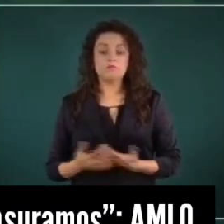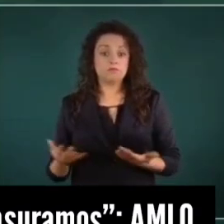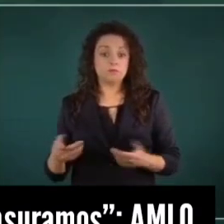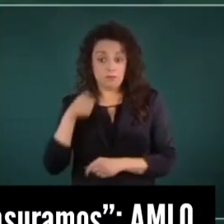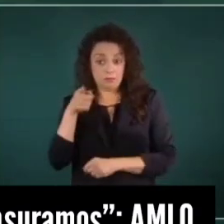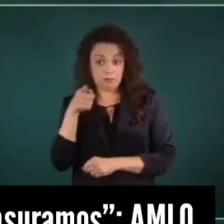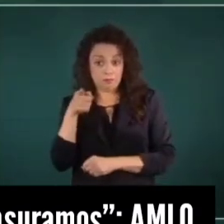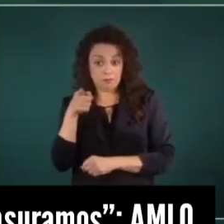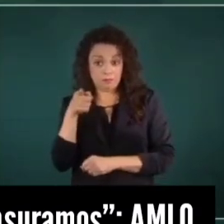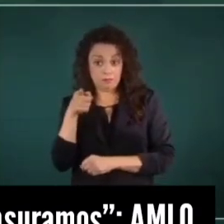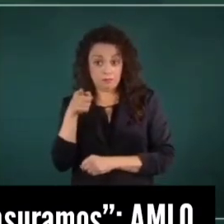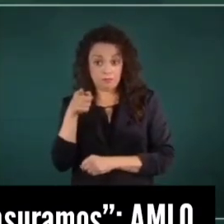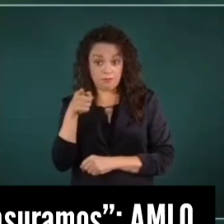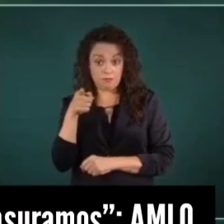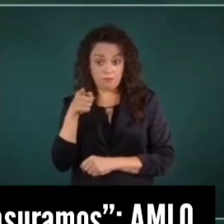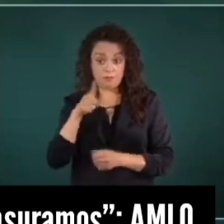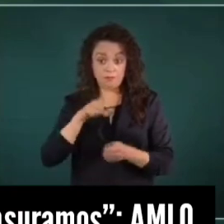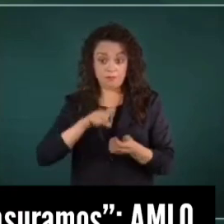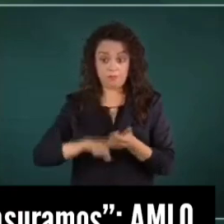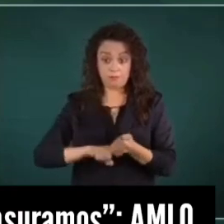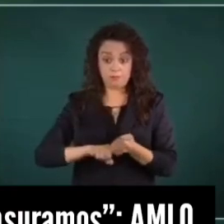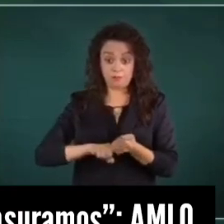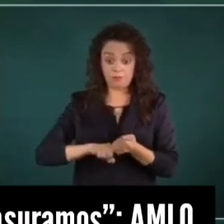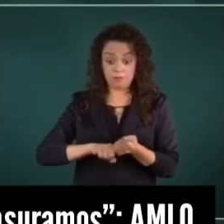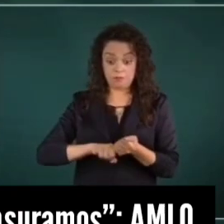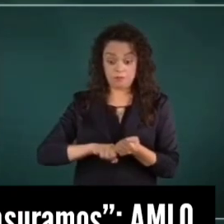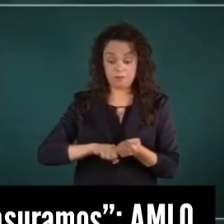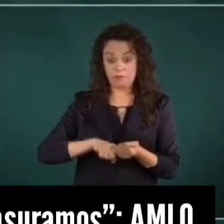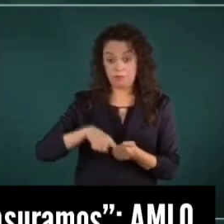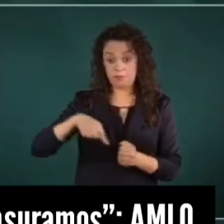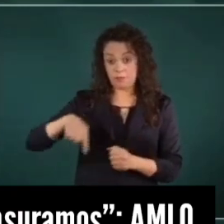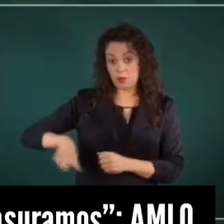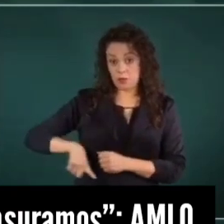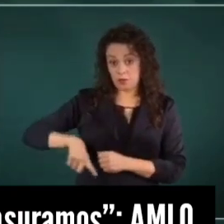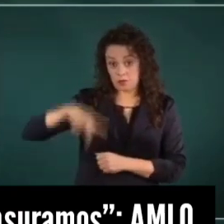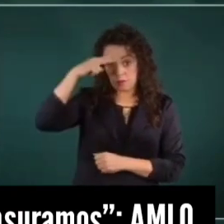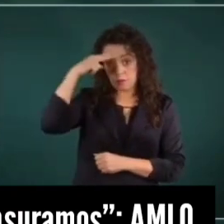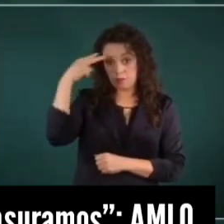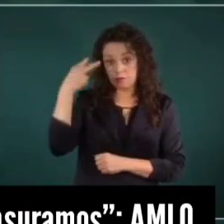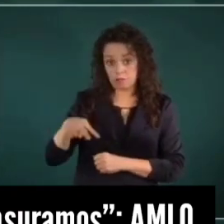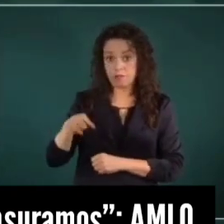directa el Estado mexicano lo afectó y tenemos que